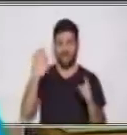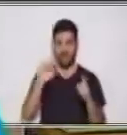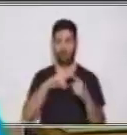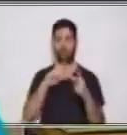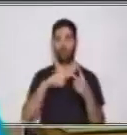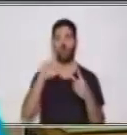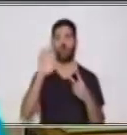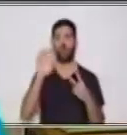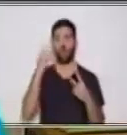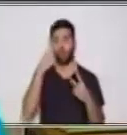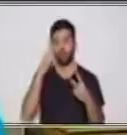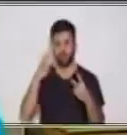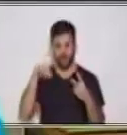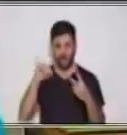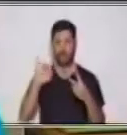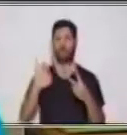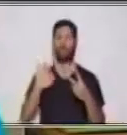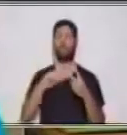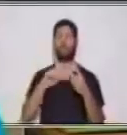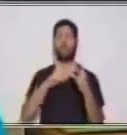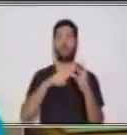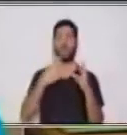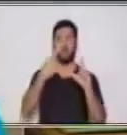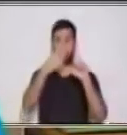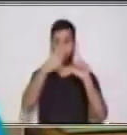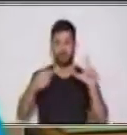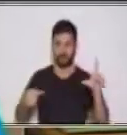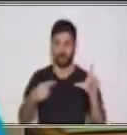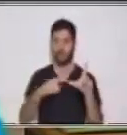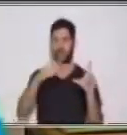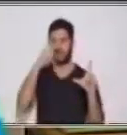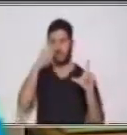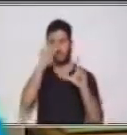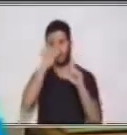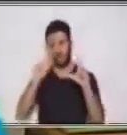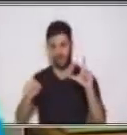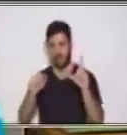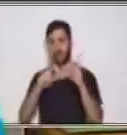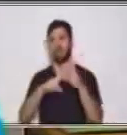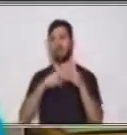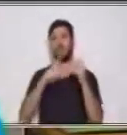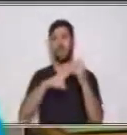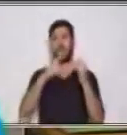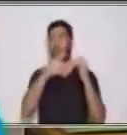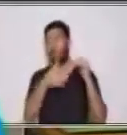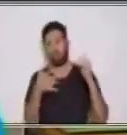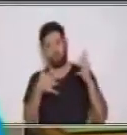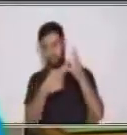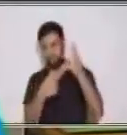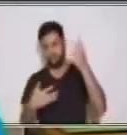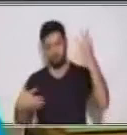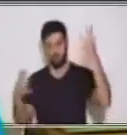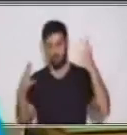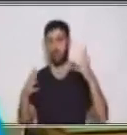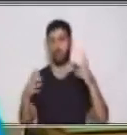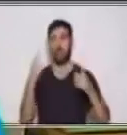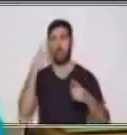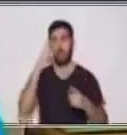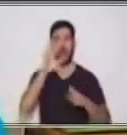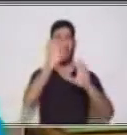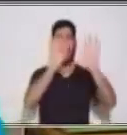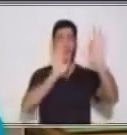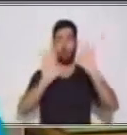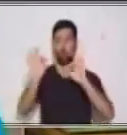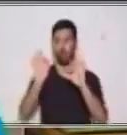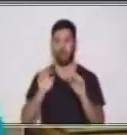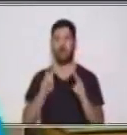secante, cosecante, para encontrar los valores de los lados o encontrar